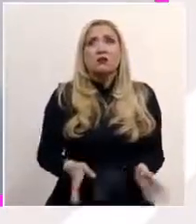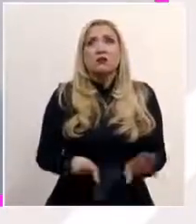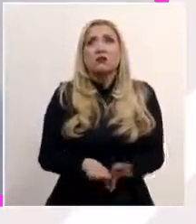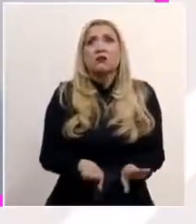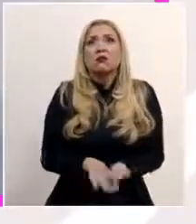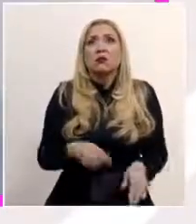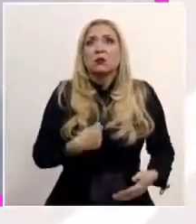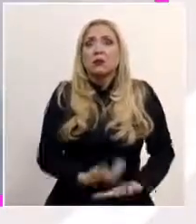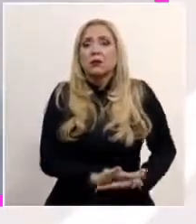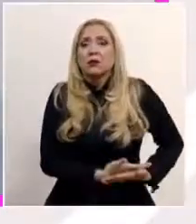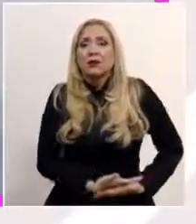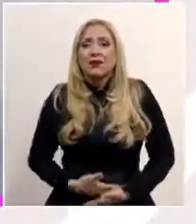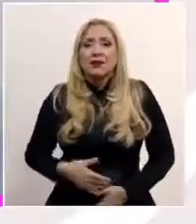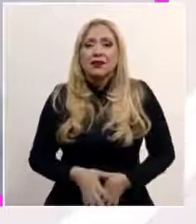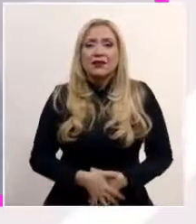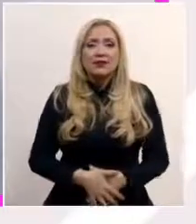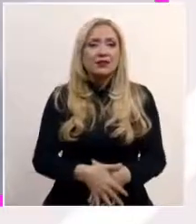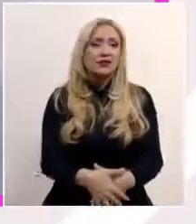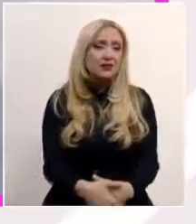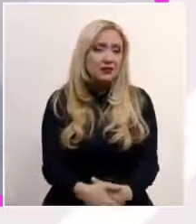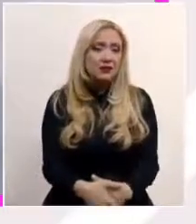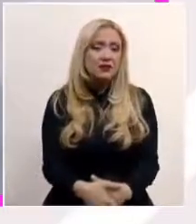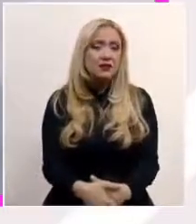lo platicabas, Geraldina, no acaba una vez